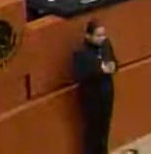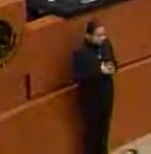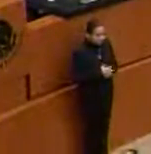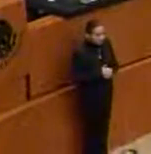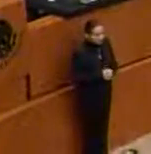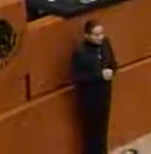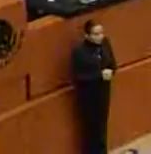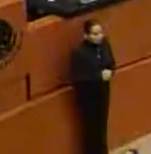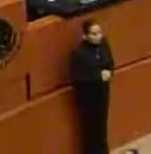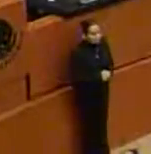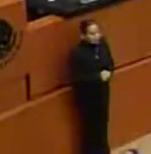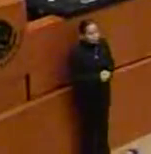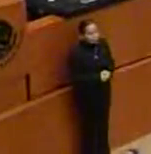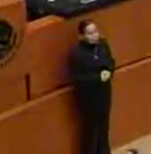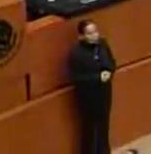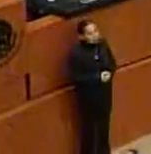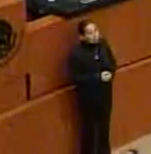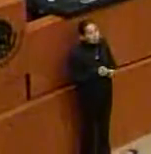universal.